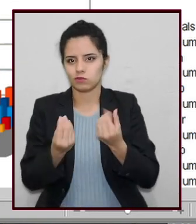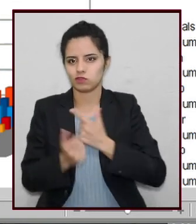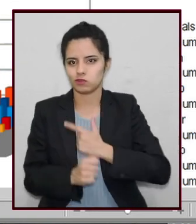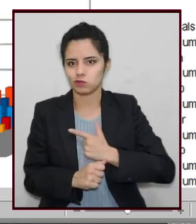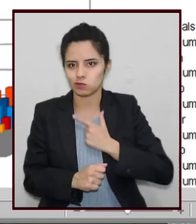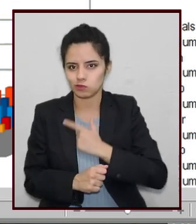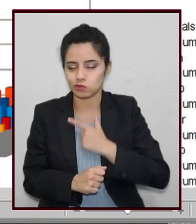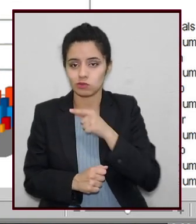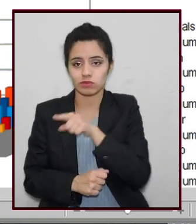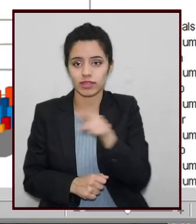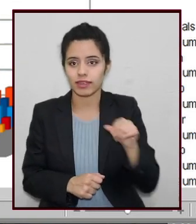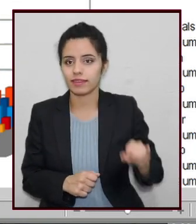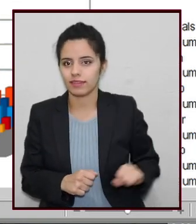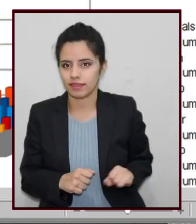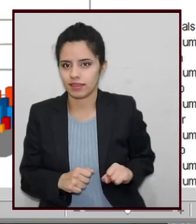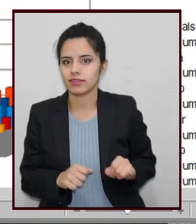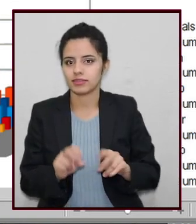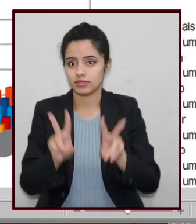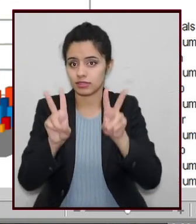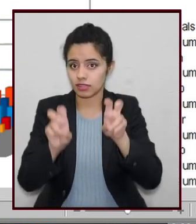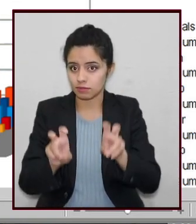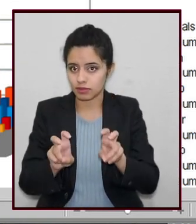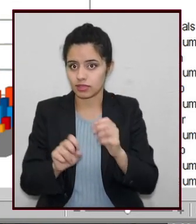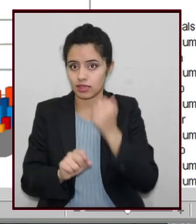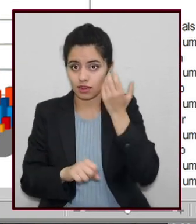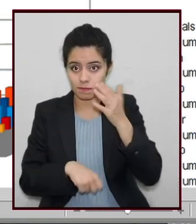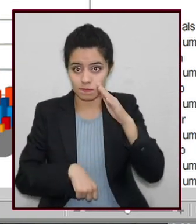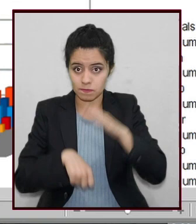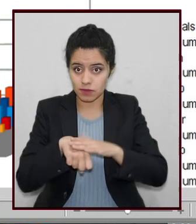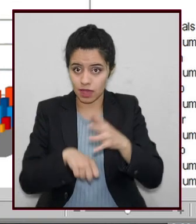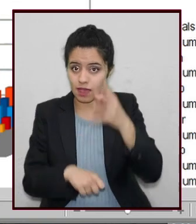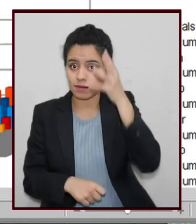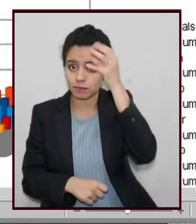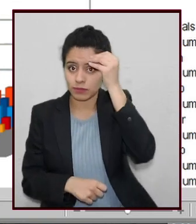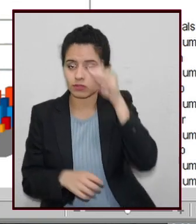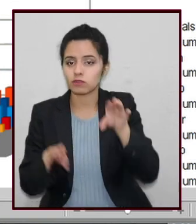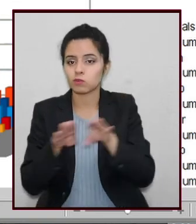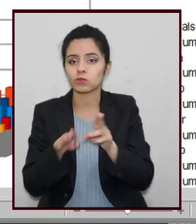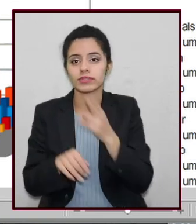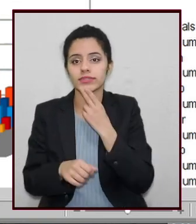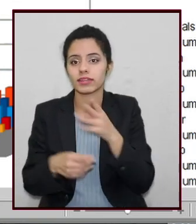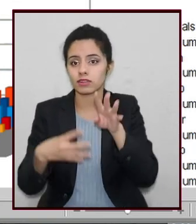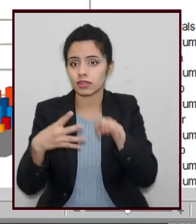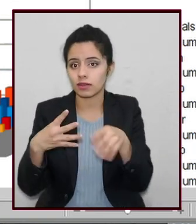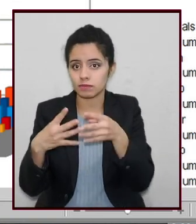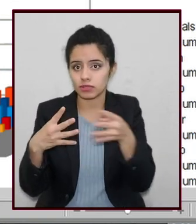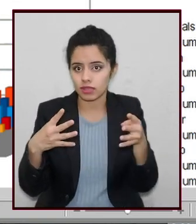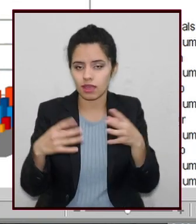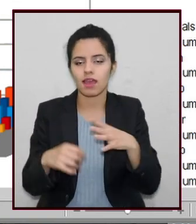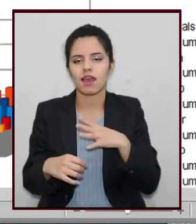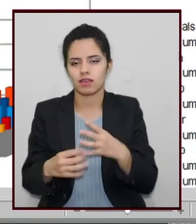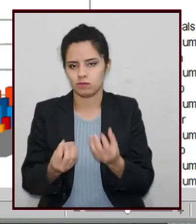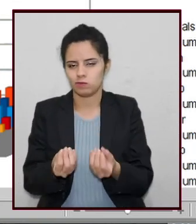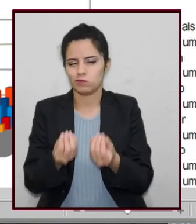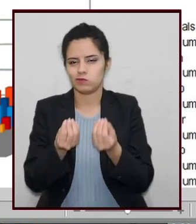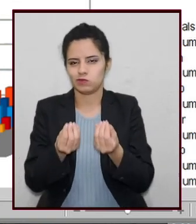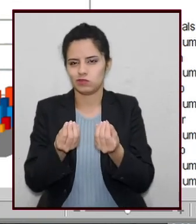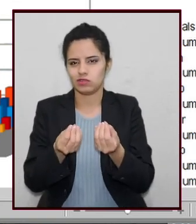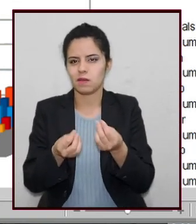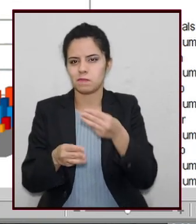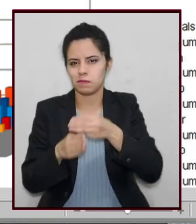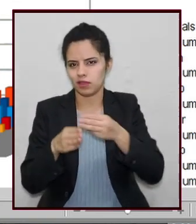mucho gusto que tienen interés en estos temas. Si quieren saber más acerca de cómo utilizar las hojas de cálculo, hay